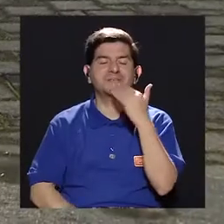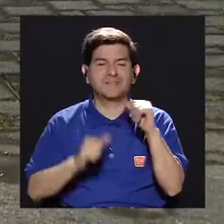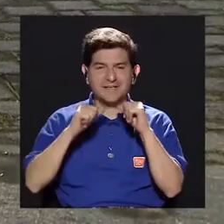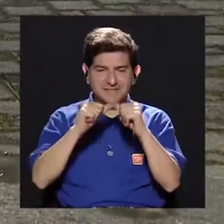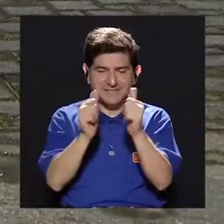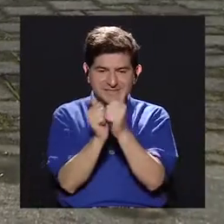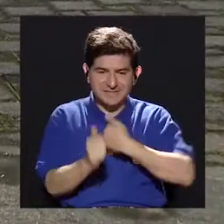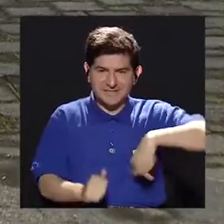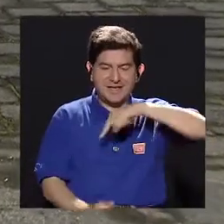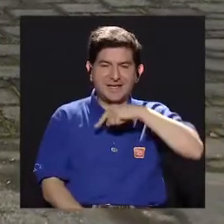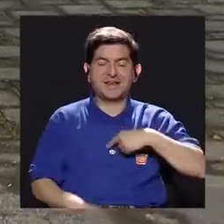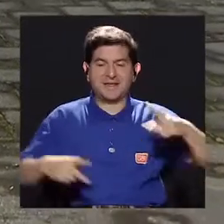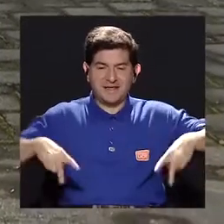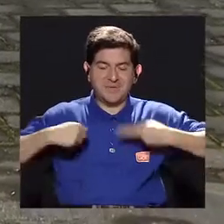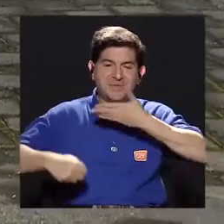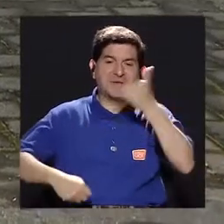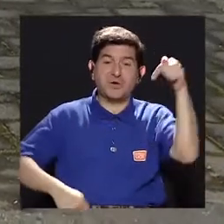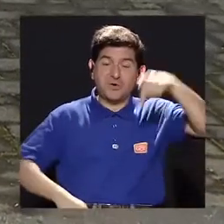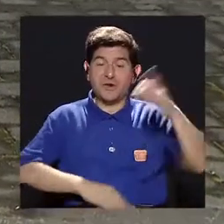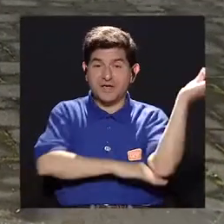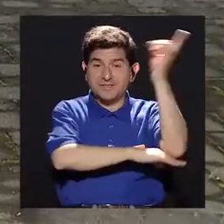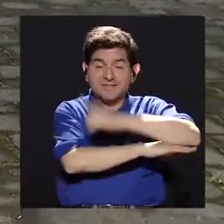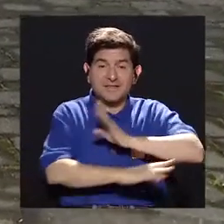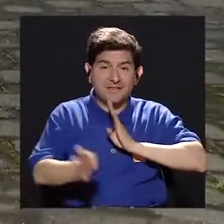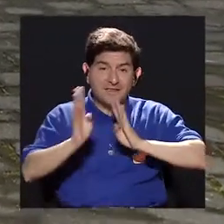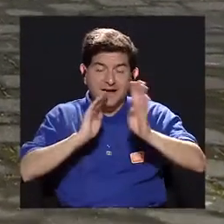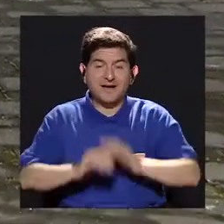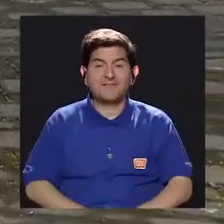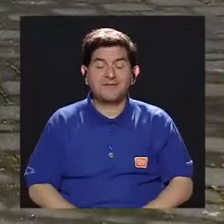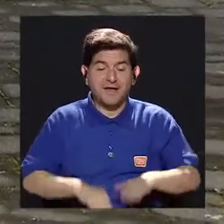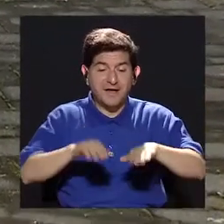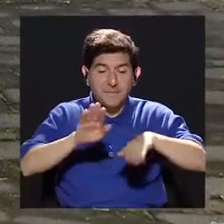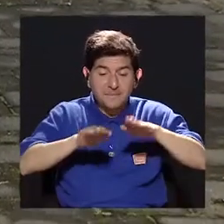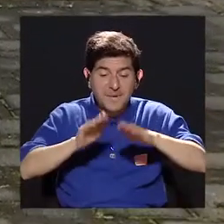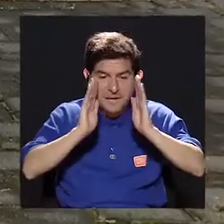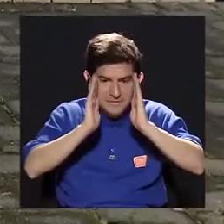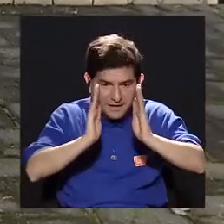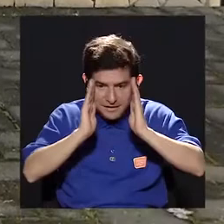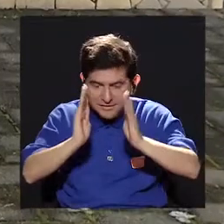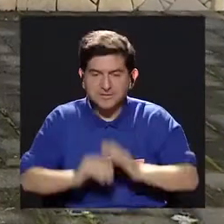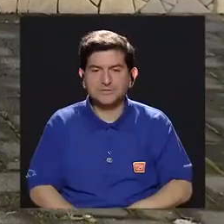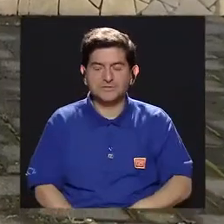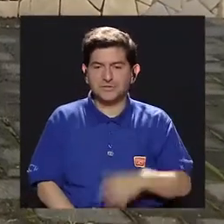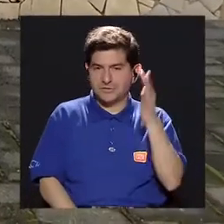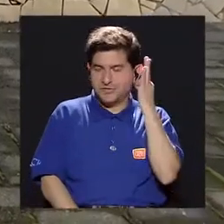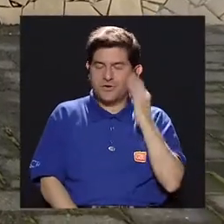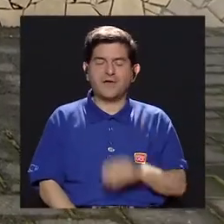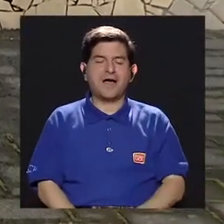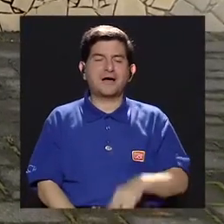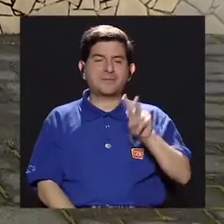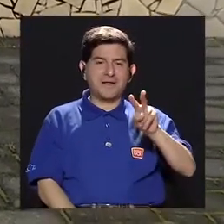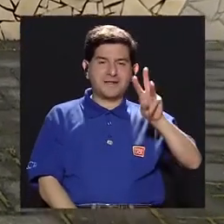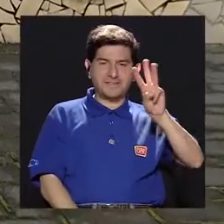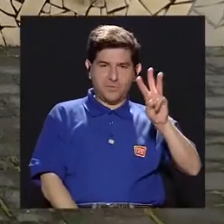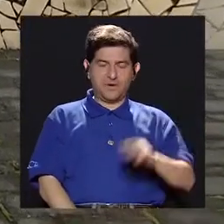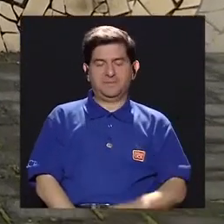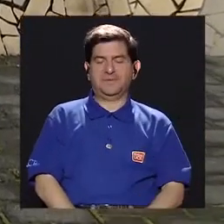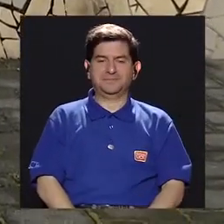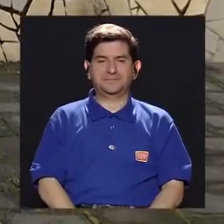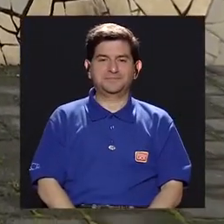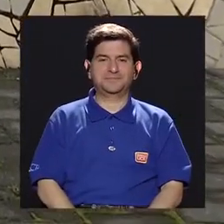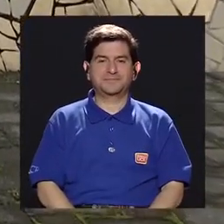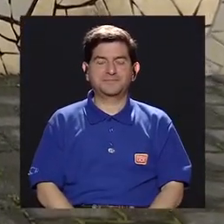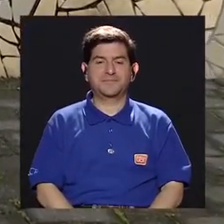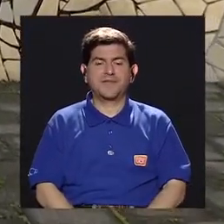Gracias por continuar con nosotros en Vivir Mejor. El día de hoy conversando acerca del cuidado de los pies con la señora Vanessa Weckmann.